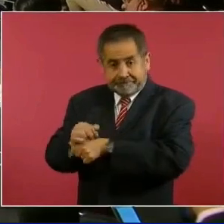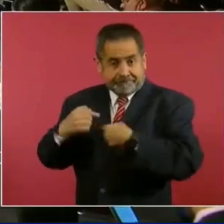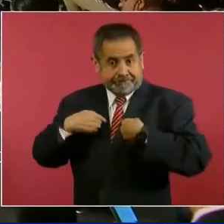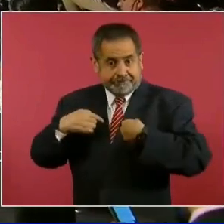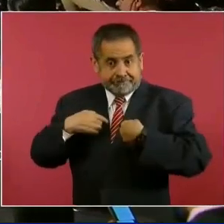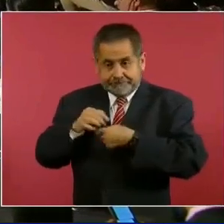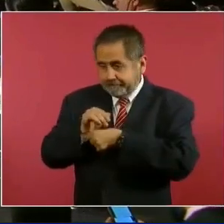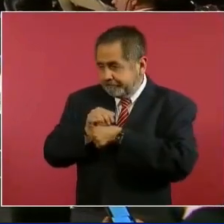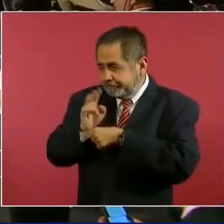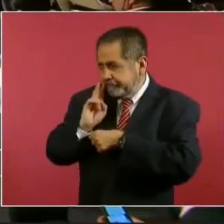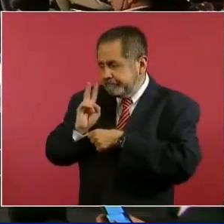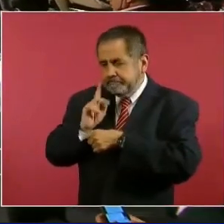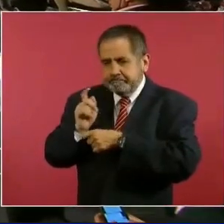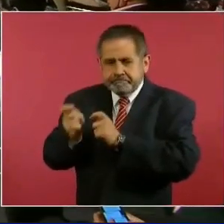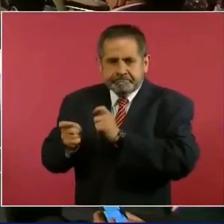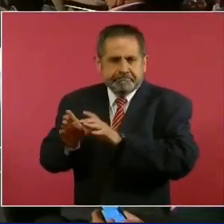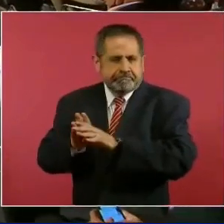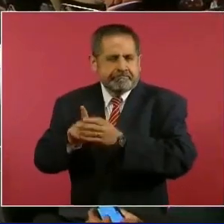es